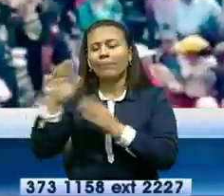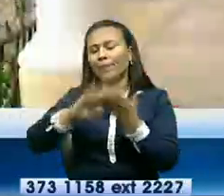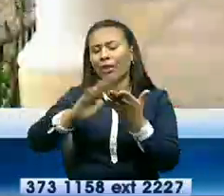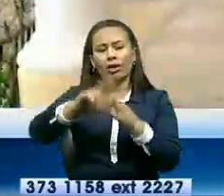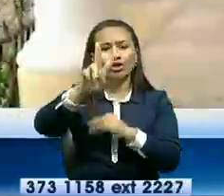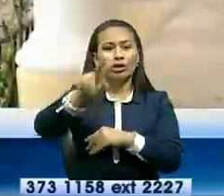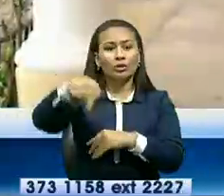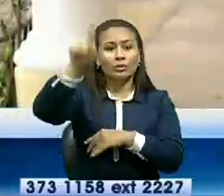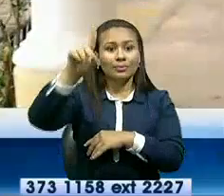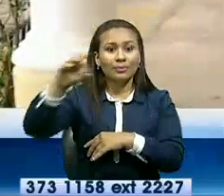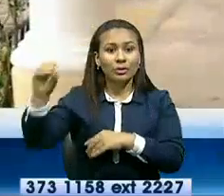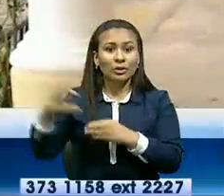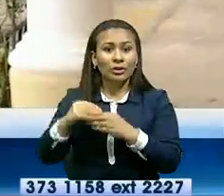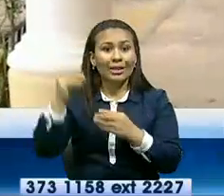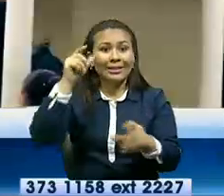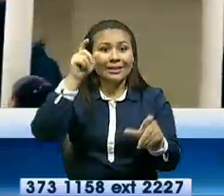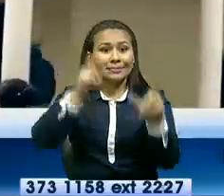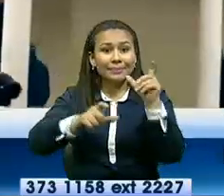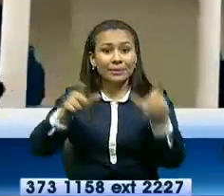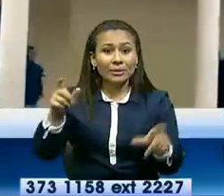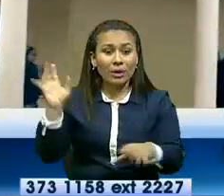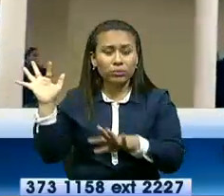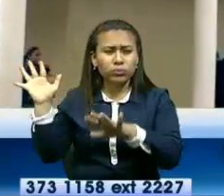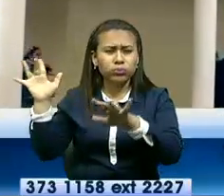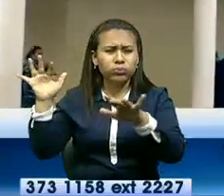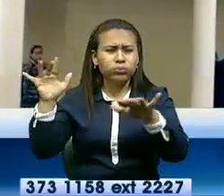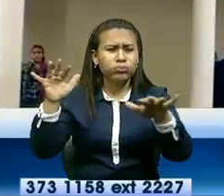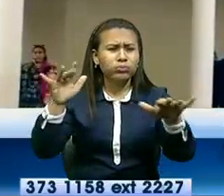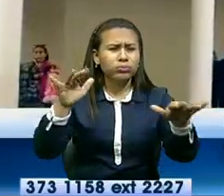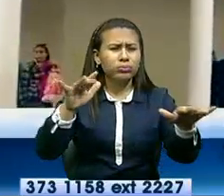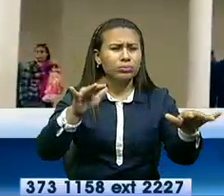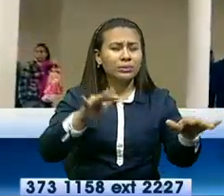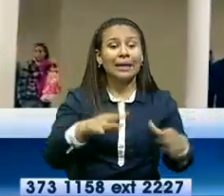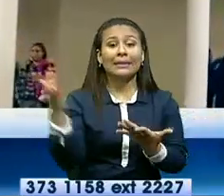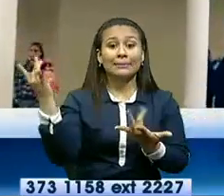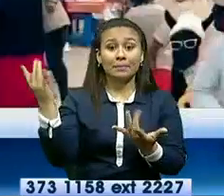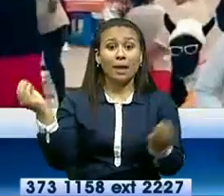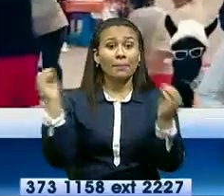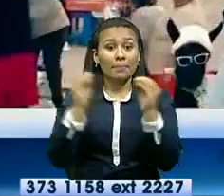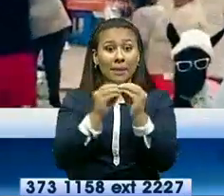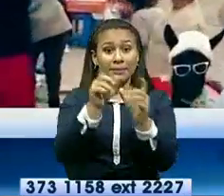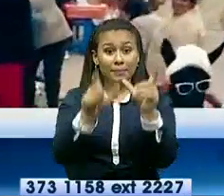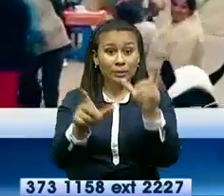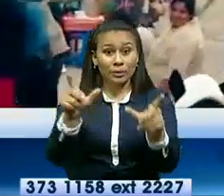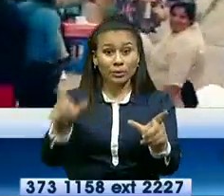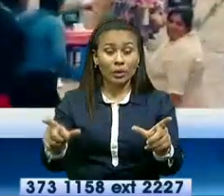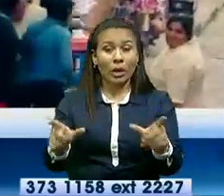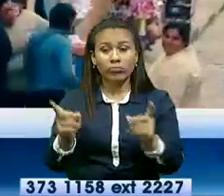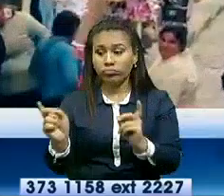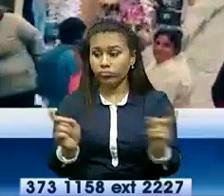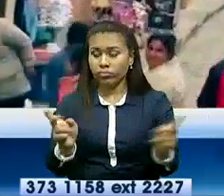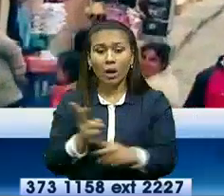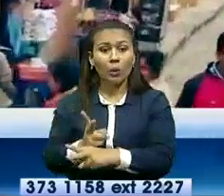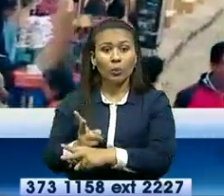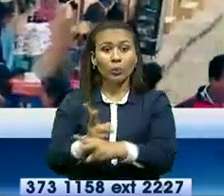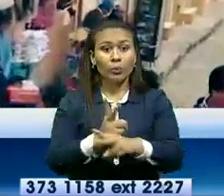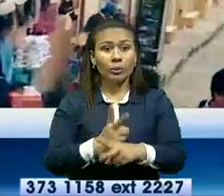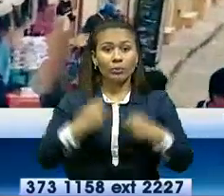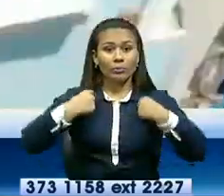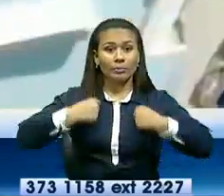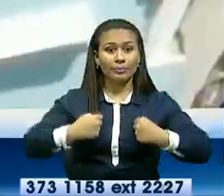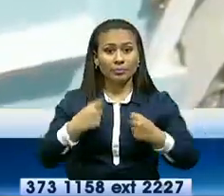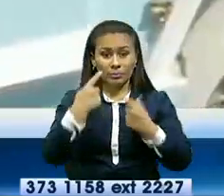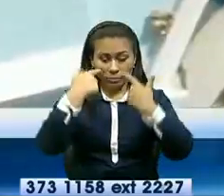durante esta romería aumente. También se recomienda a los peregrinos llegar con todas las precauciones